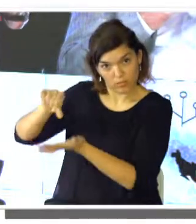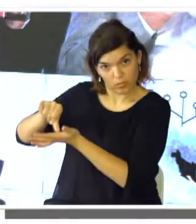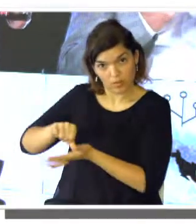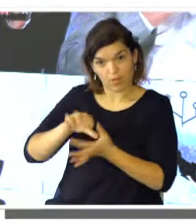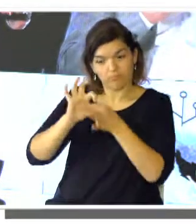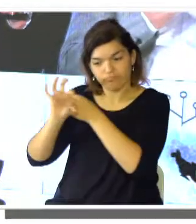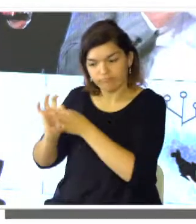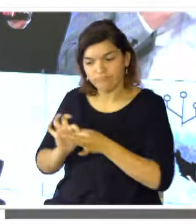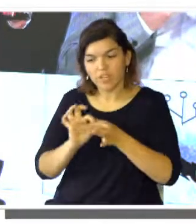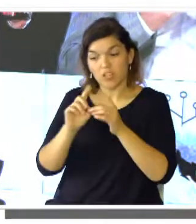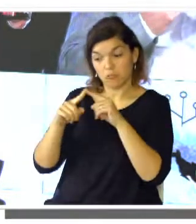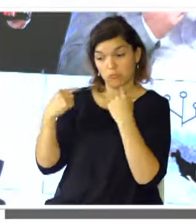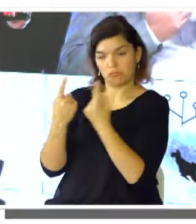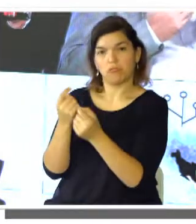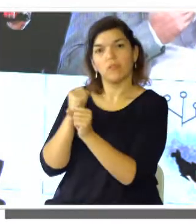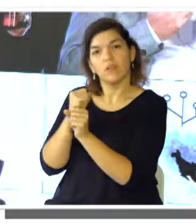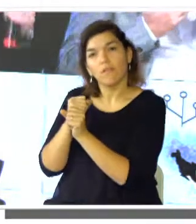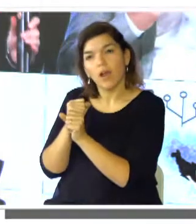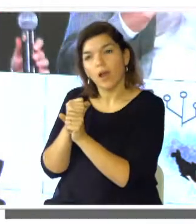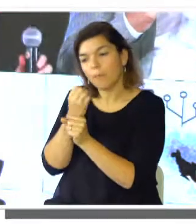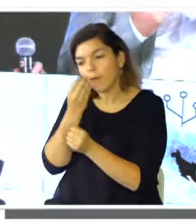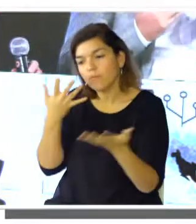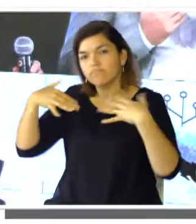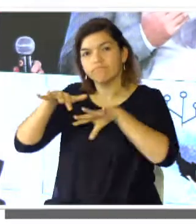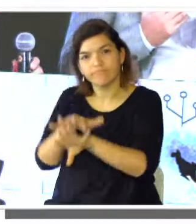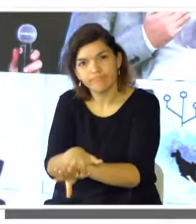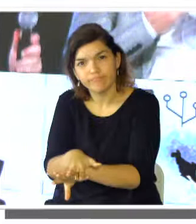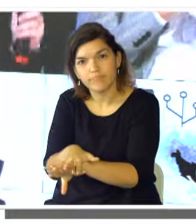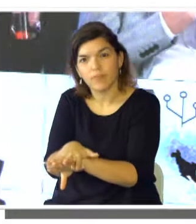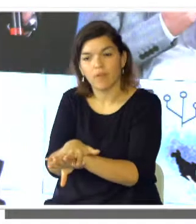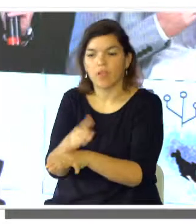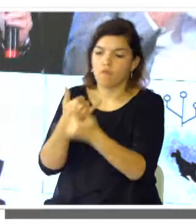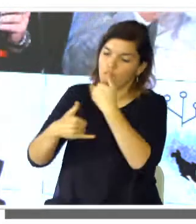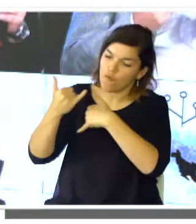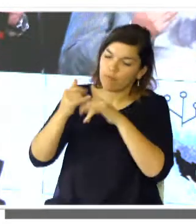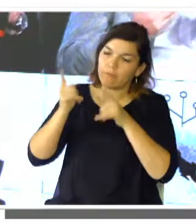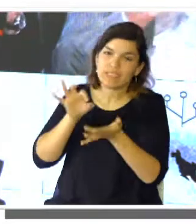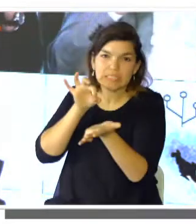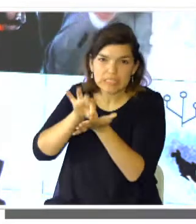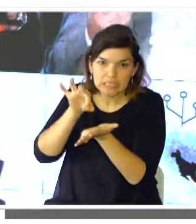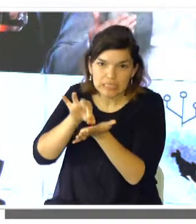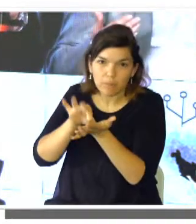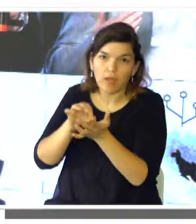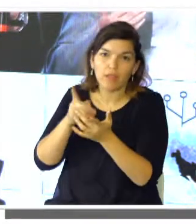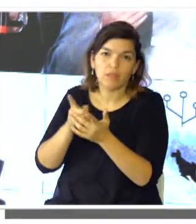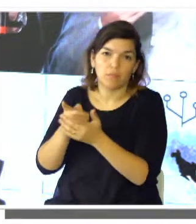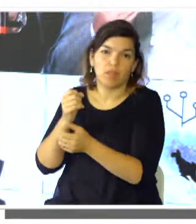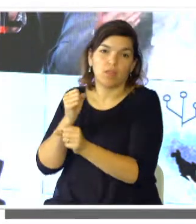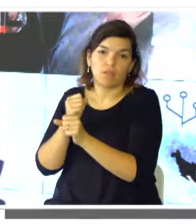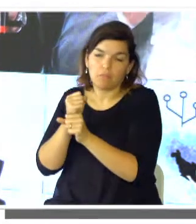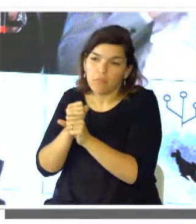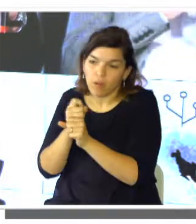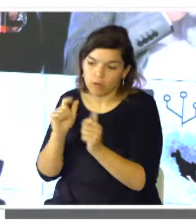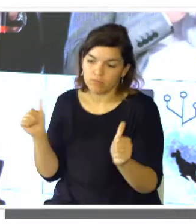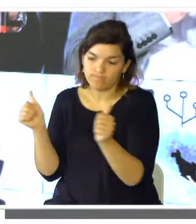que si empezamos a trabajar de una manera mucho más integrada tanto a nivel datos a niveles sistemas a niveles operaciones operativos